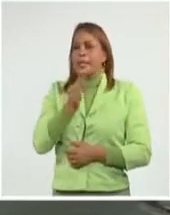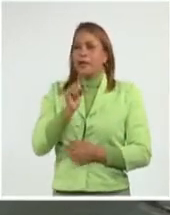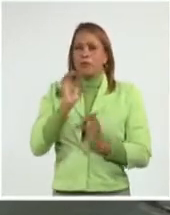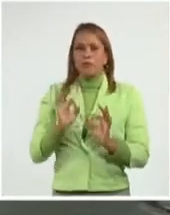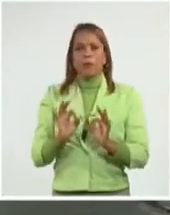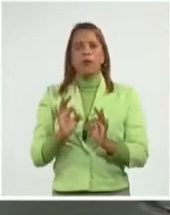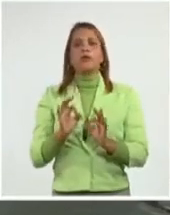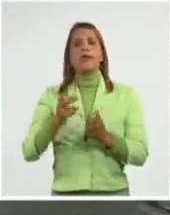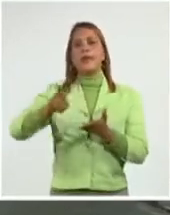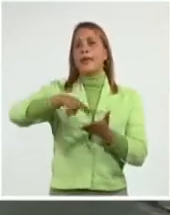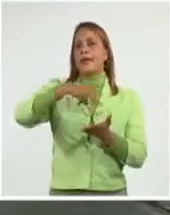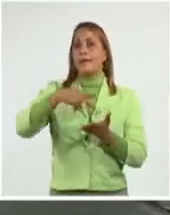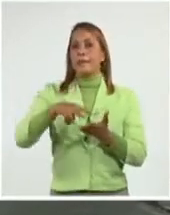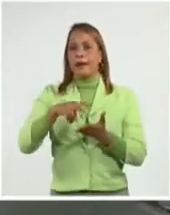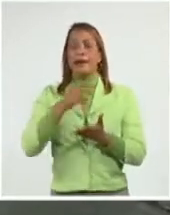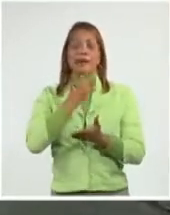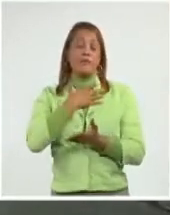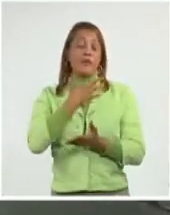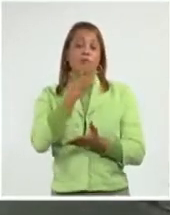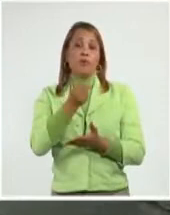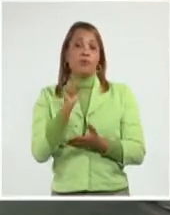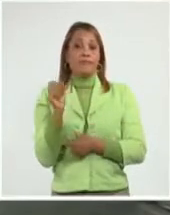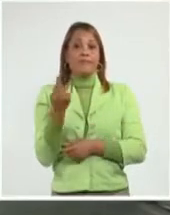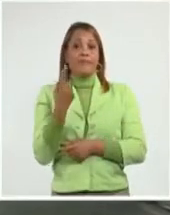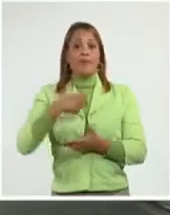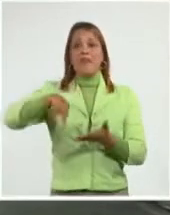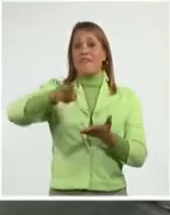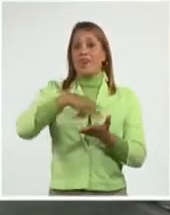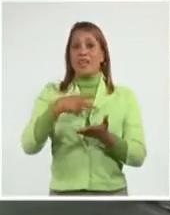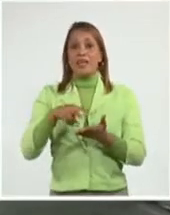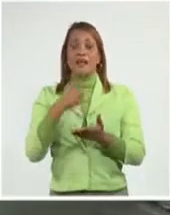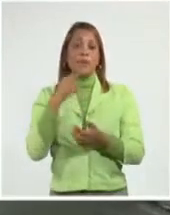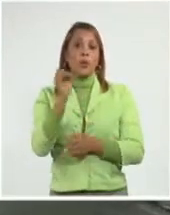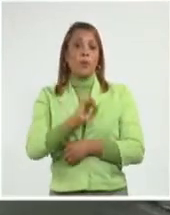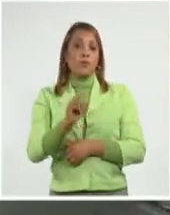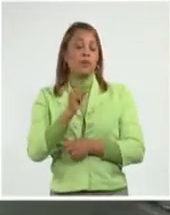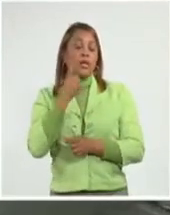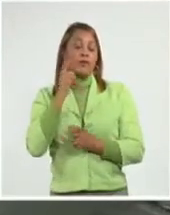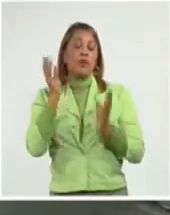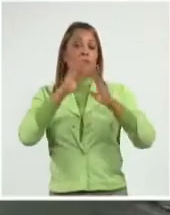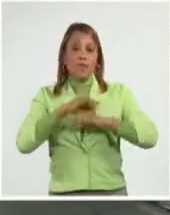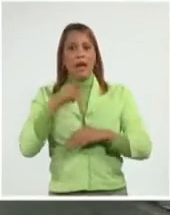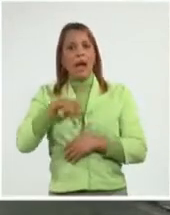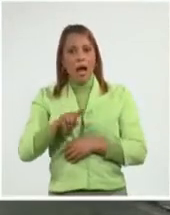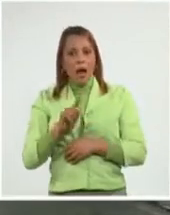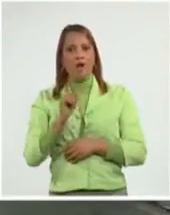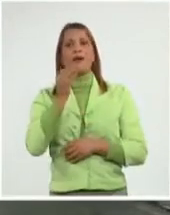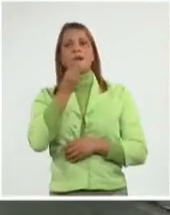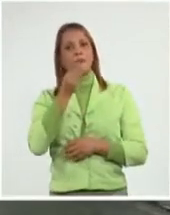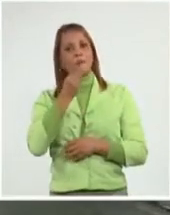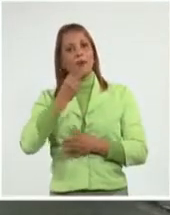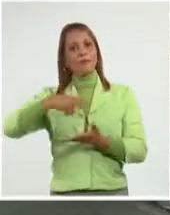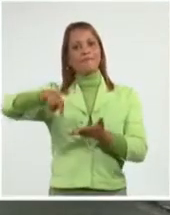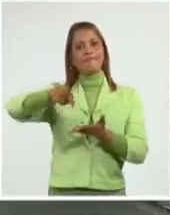deseado poderla interpretar, pero no he tenido la oportunidad, y finalmente